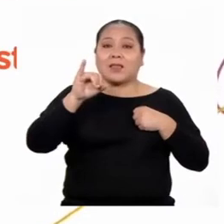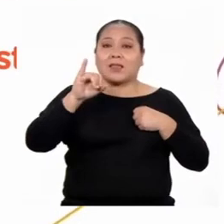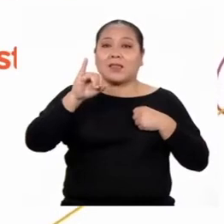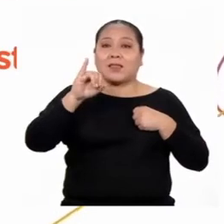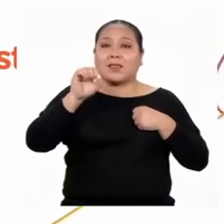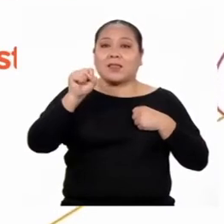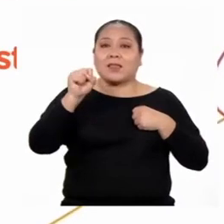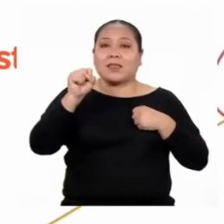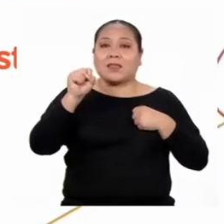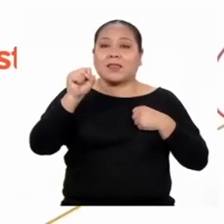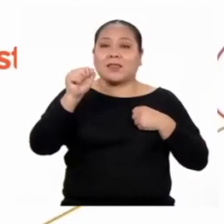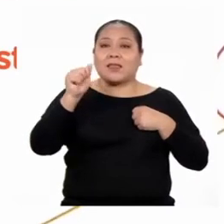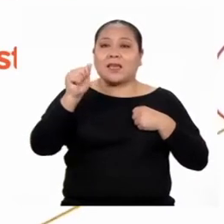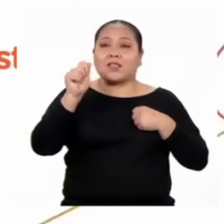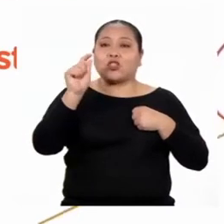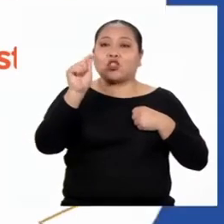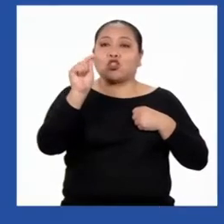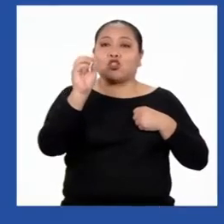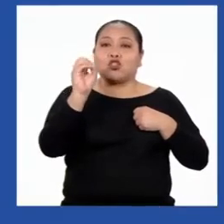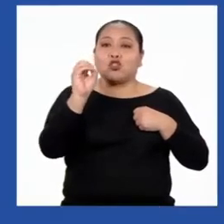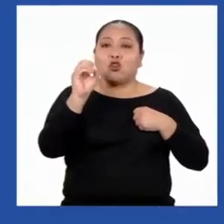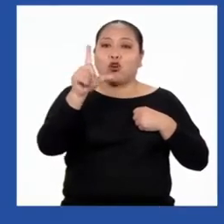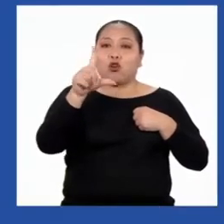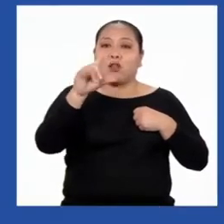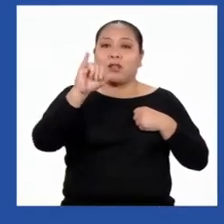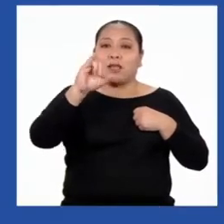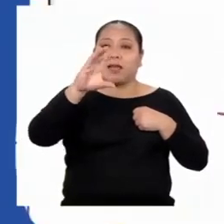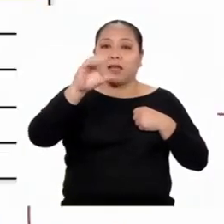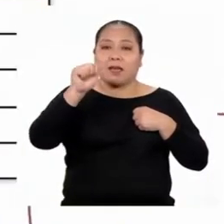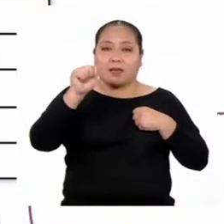presión diastólica.